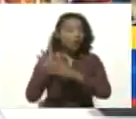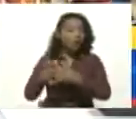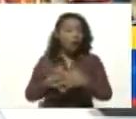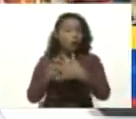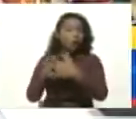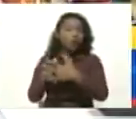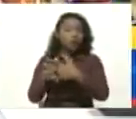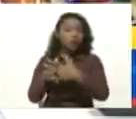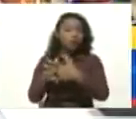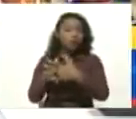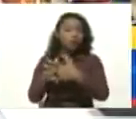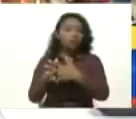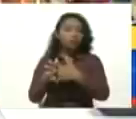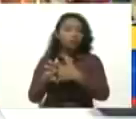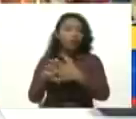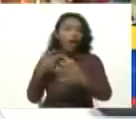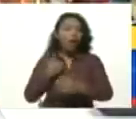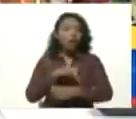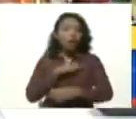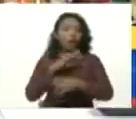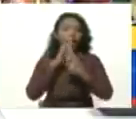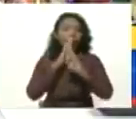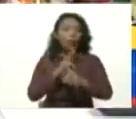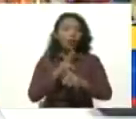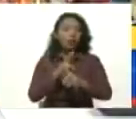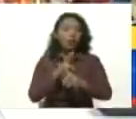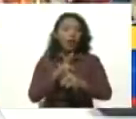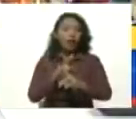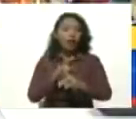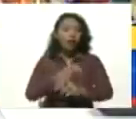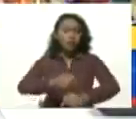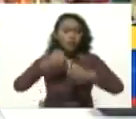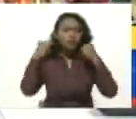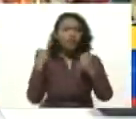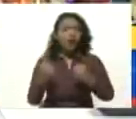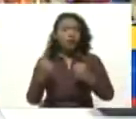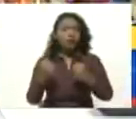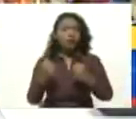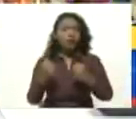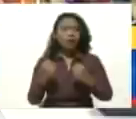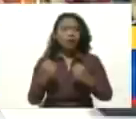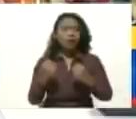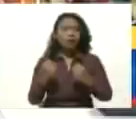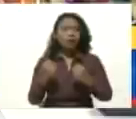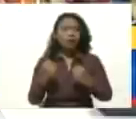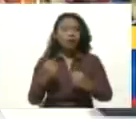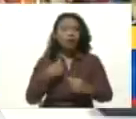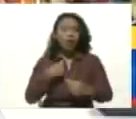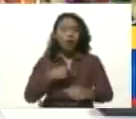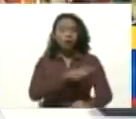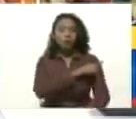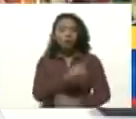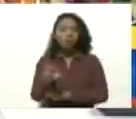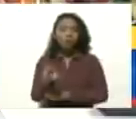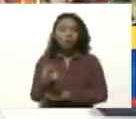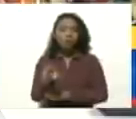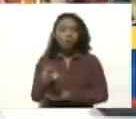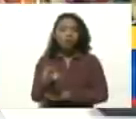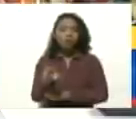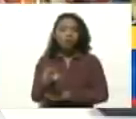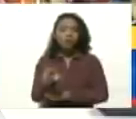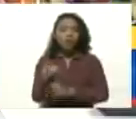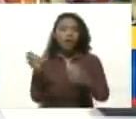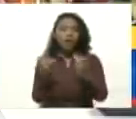Unidos de que nuestra respuesta iba a ser contundente, es que ordené que